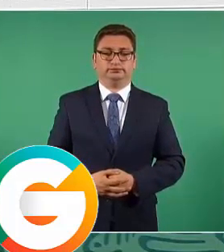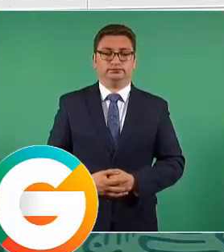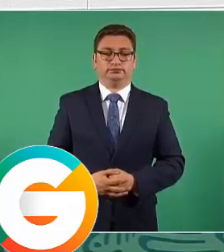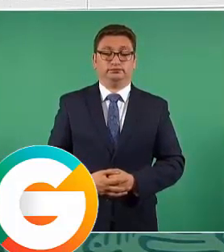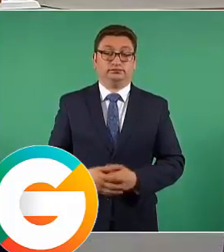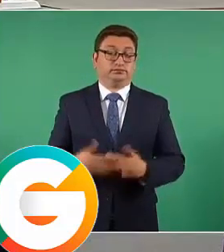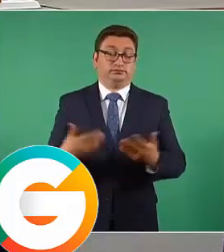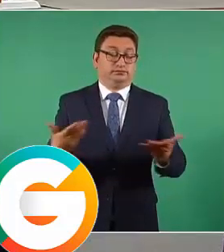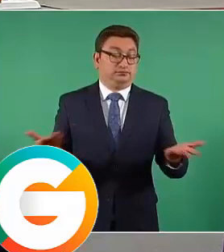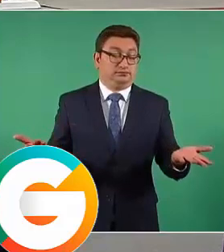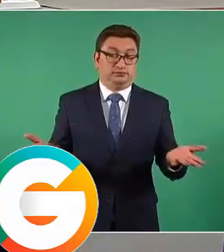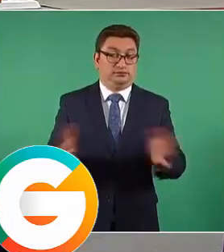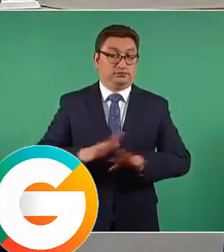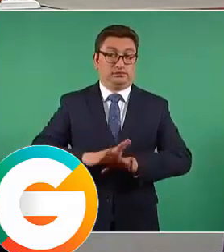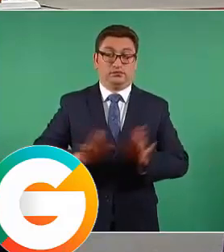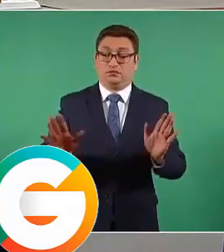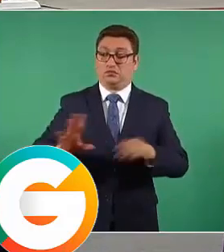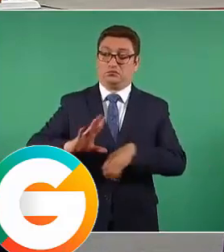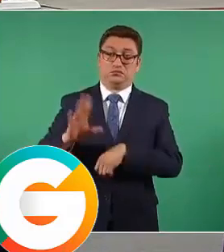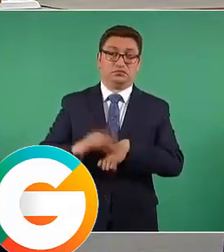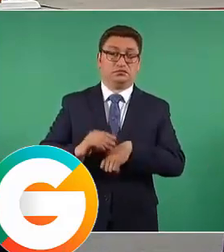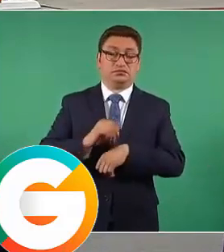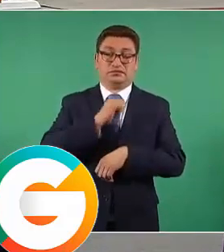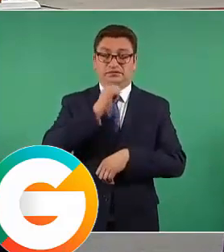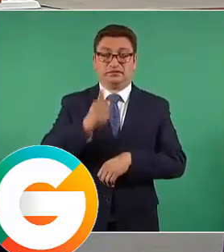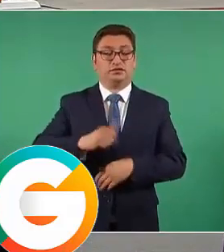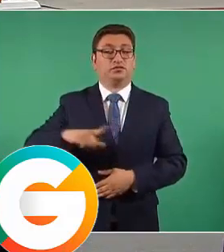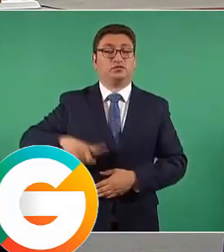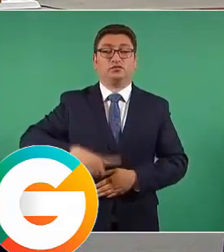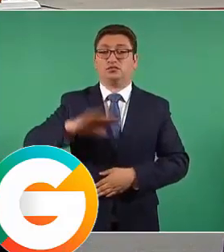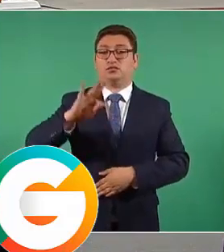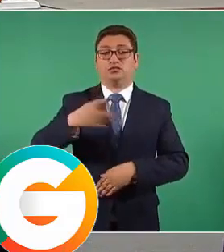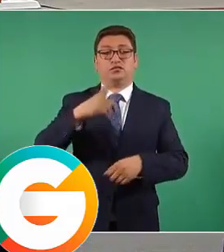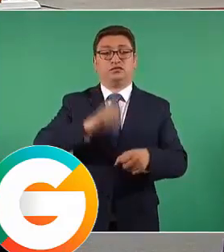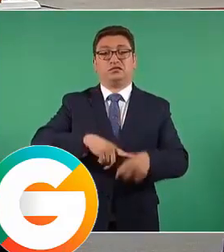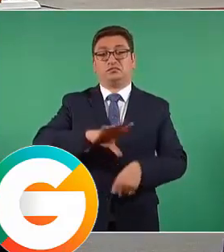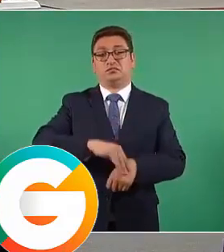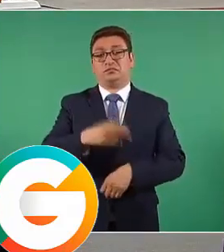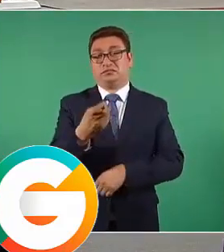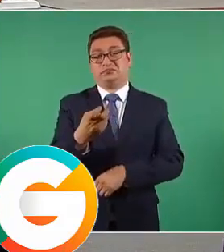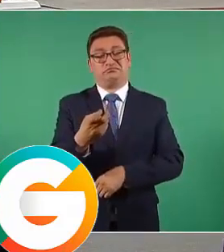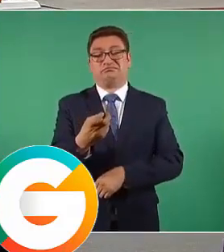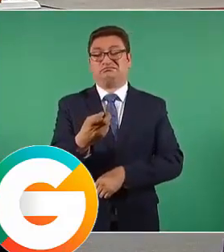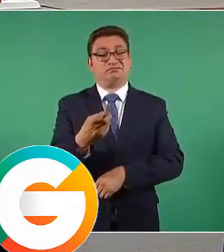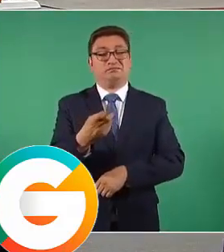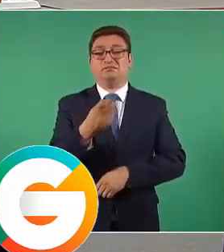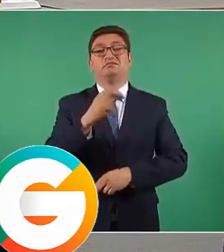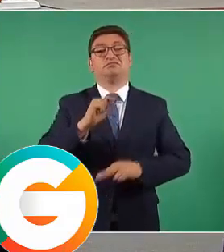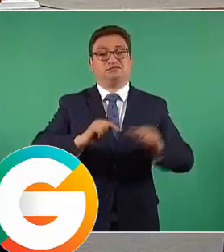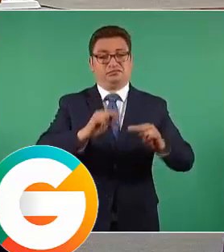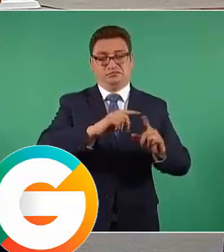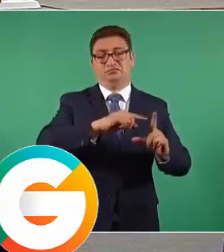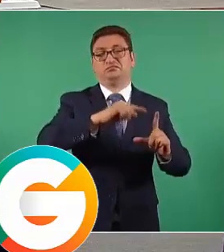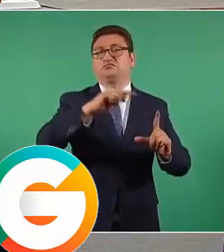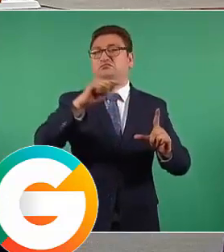Bueno, ya no hay esa tolerancia, el gobierno federal ya no permite eso y hemos logrado esto.